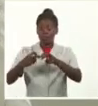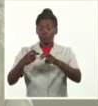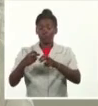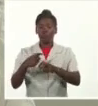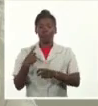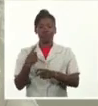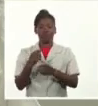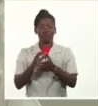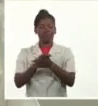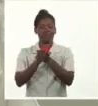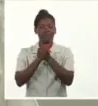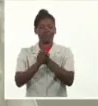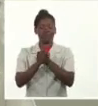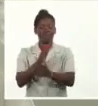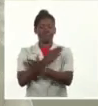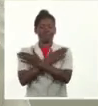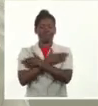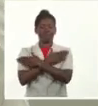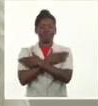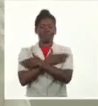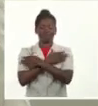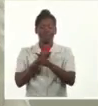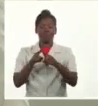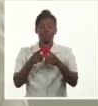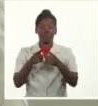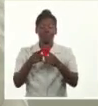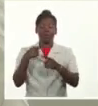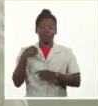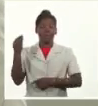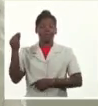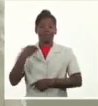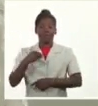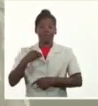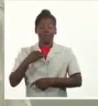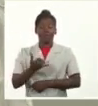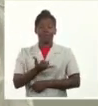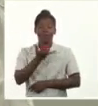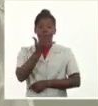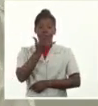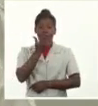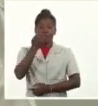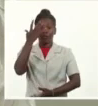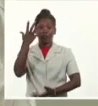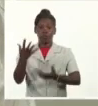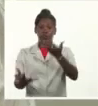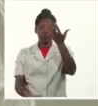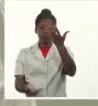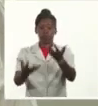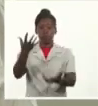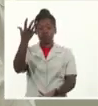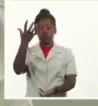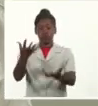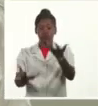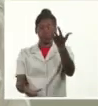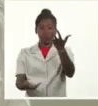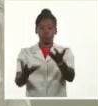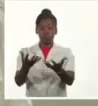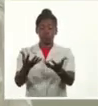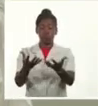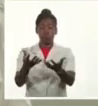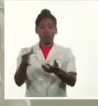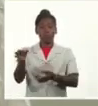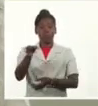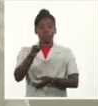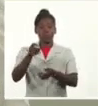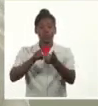pueblo de Colombia por la reciente tragedia que ha afectado a la población de Matanzas. La